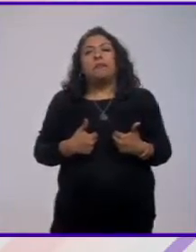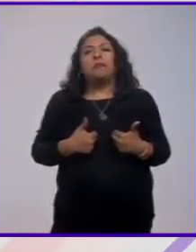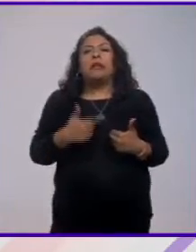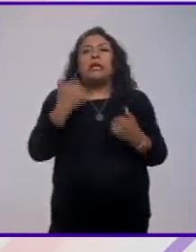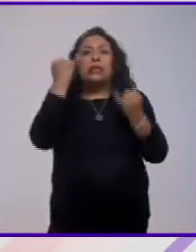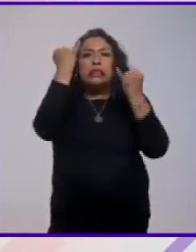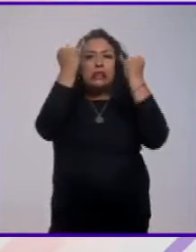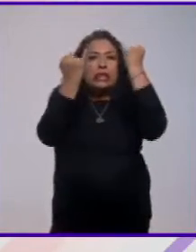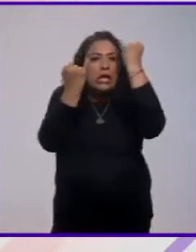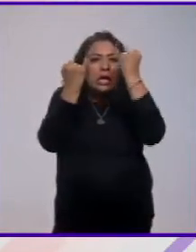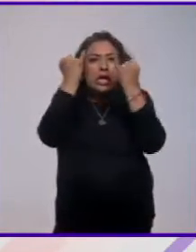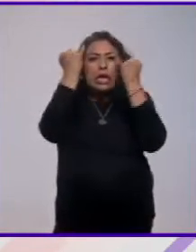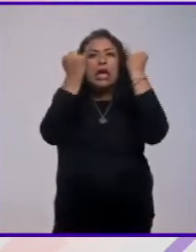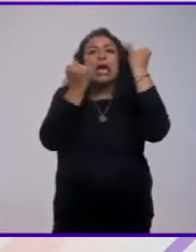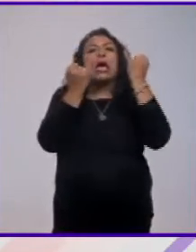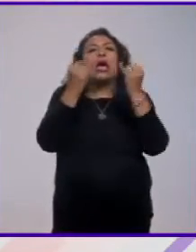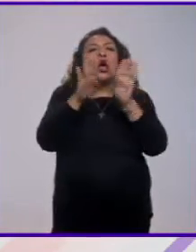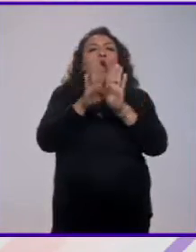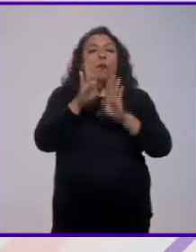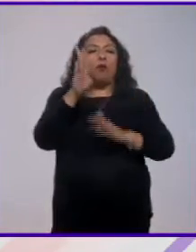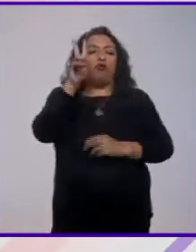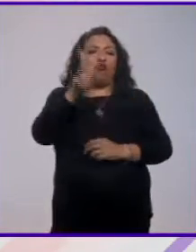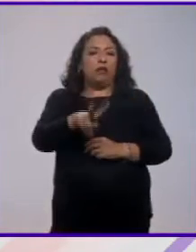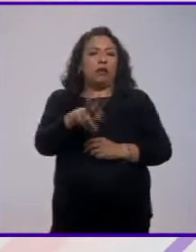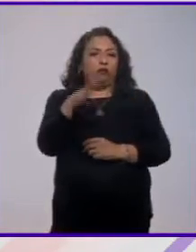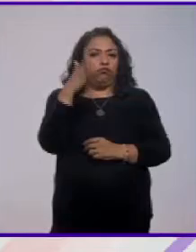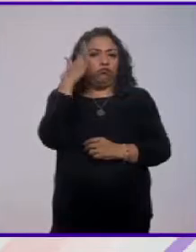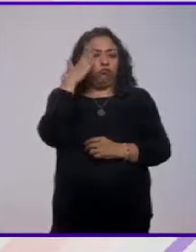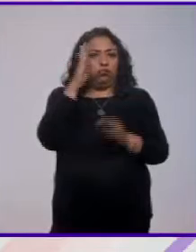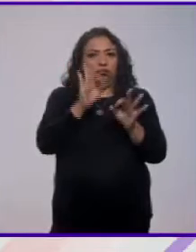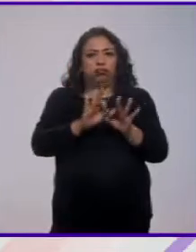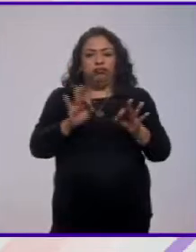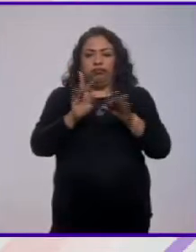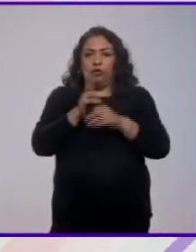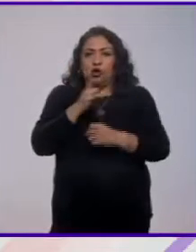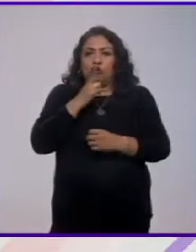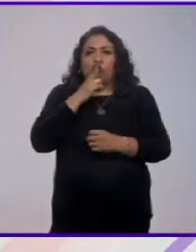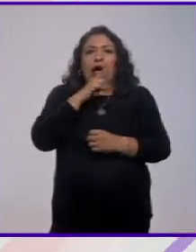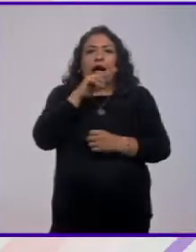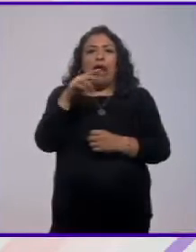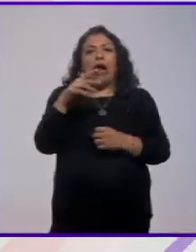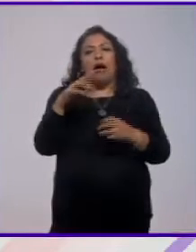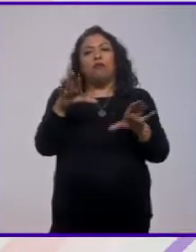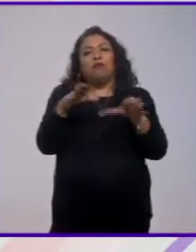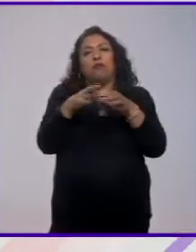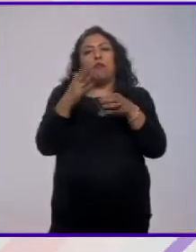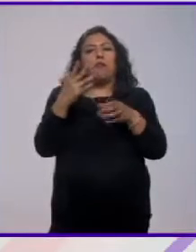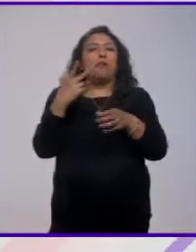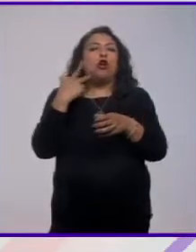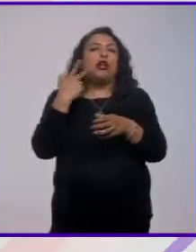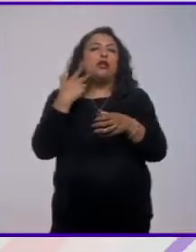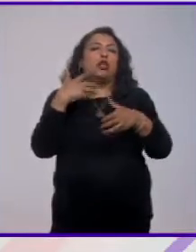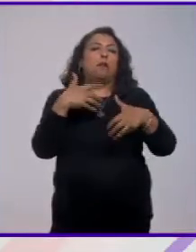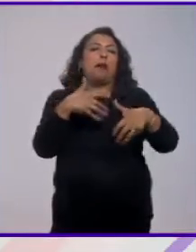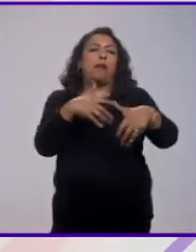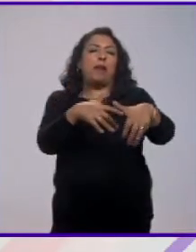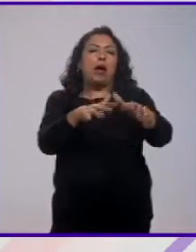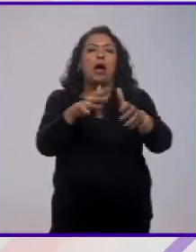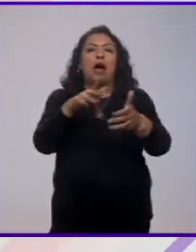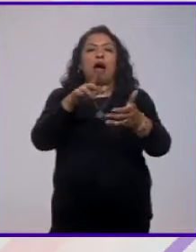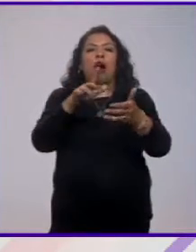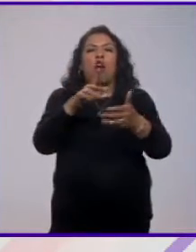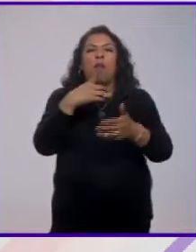la parte ideológica, la parte de los principios tan importantes en cualquier movimiento político, se dan también en